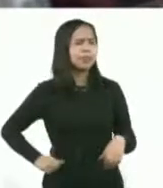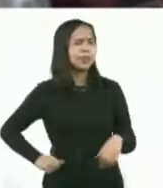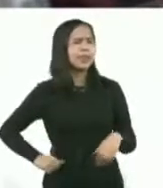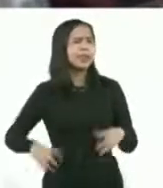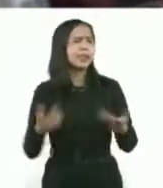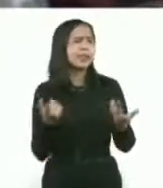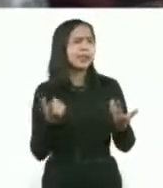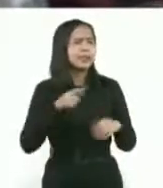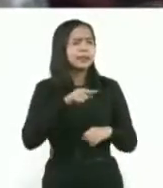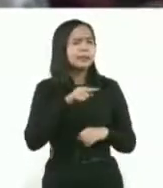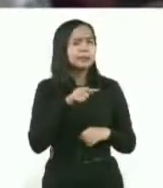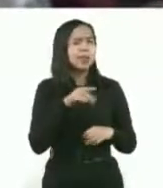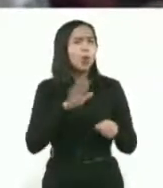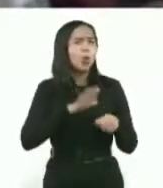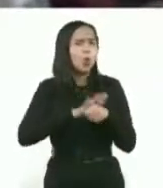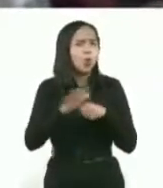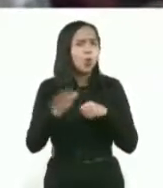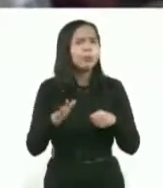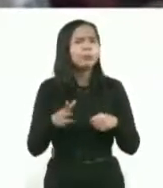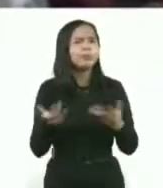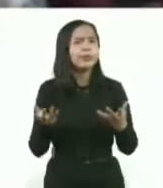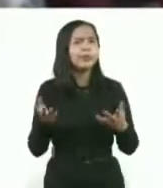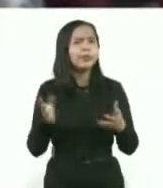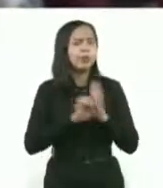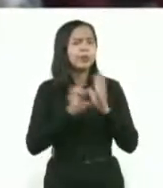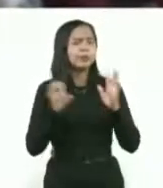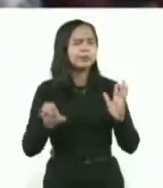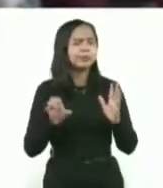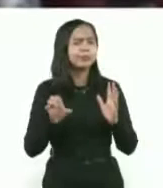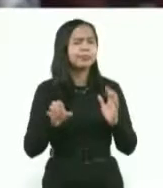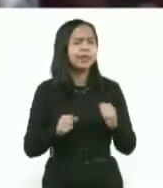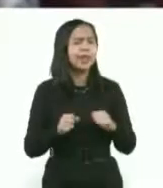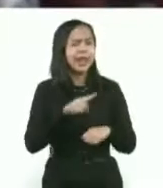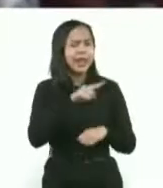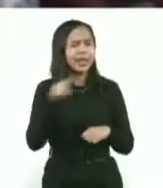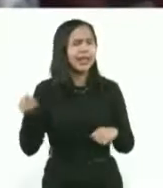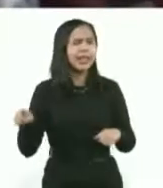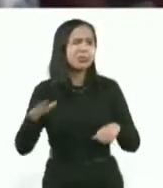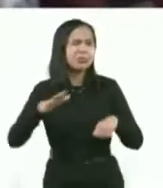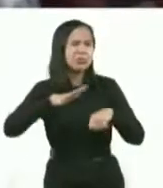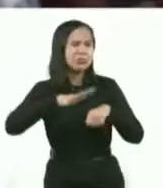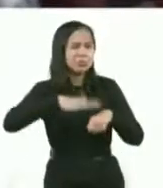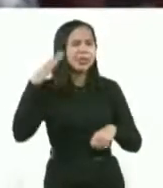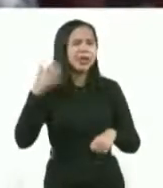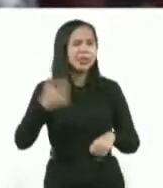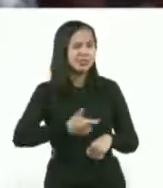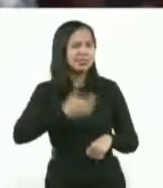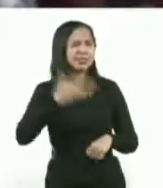ustedes encontraron las que, como diría coloquialmente el Profeco, se pasaron de rosca?